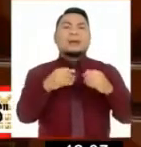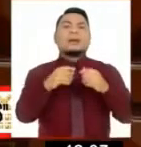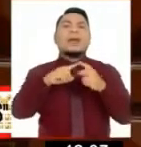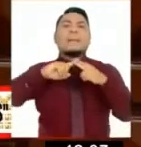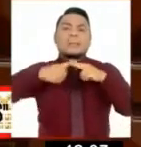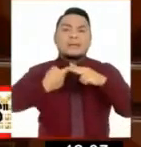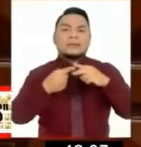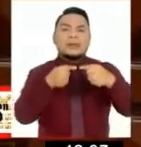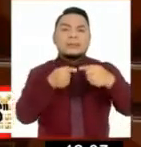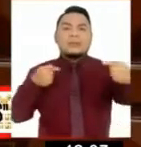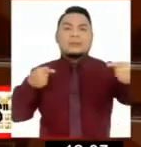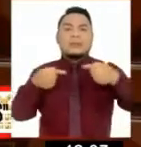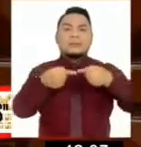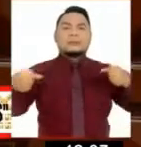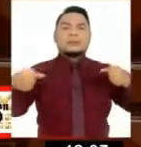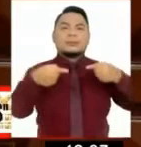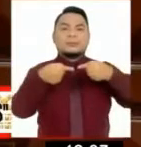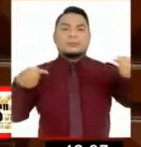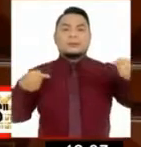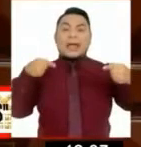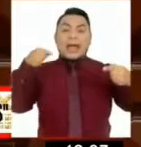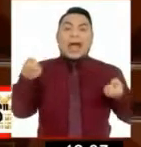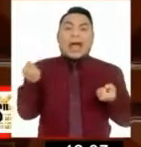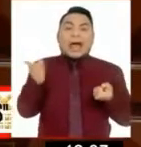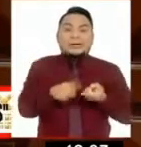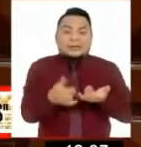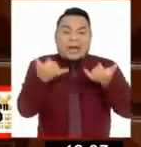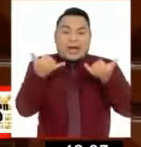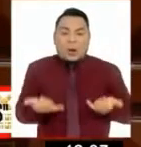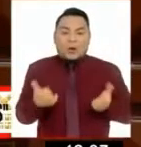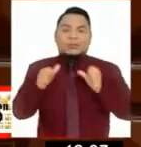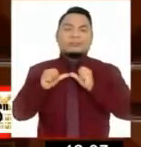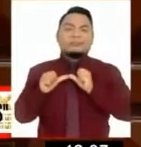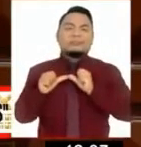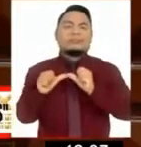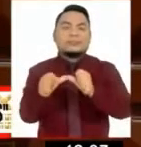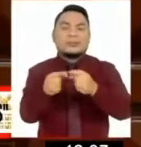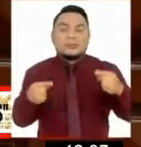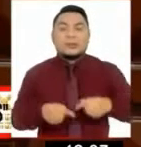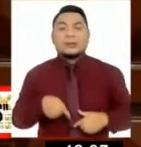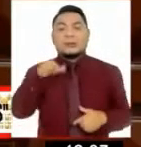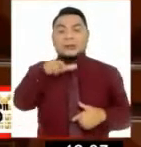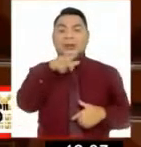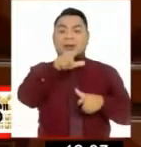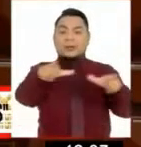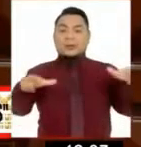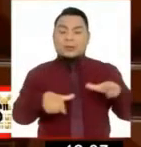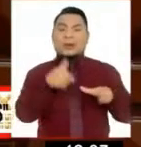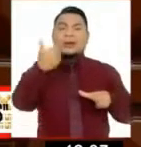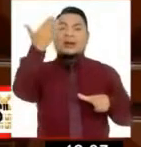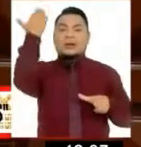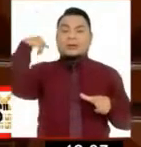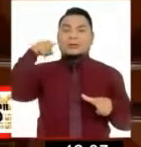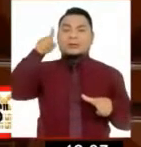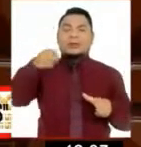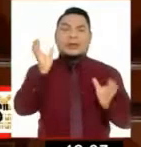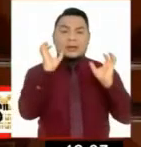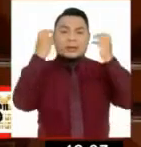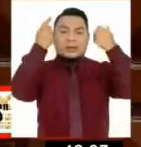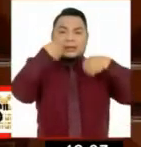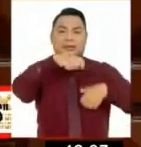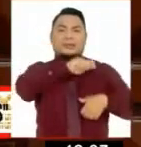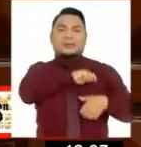hoy persisten. Los 3 siglos en los que este territorio perteneció a la corona